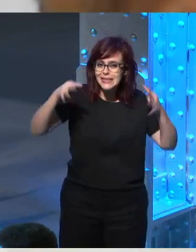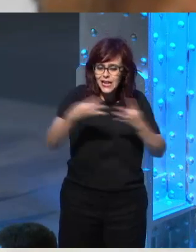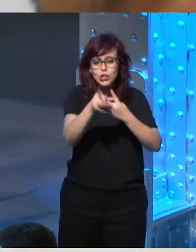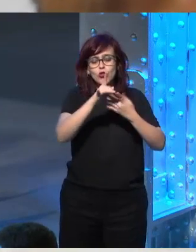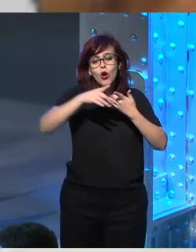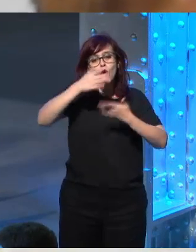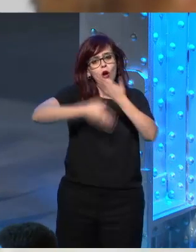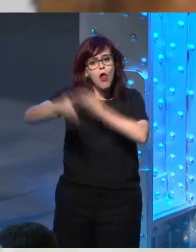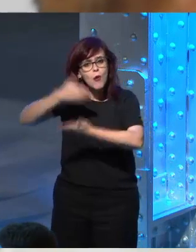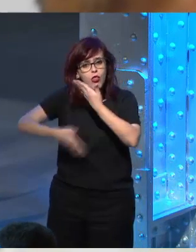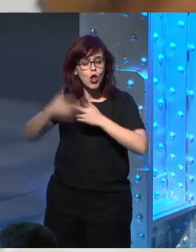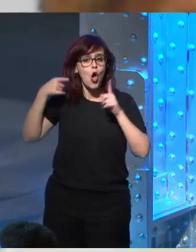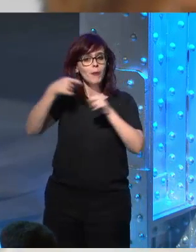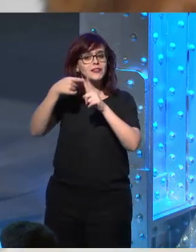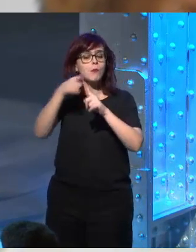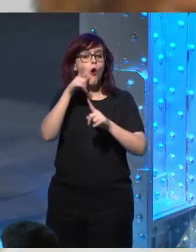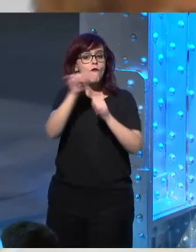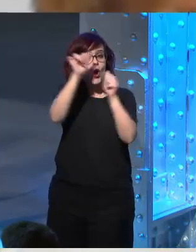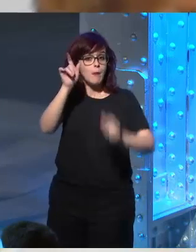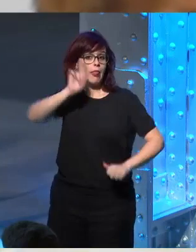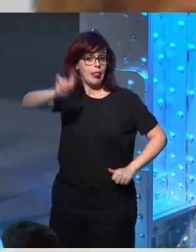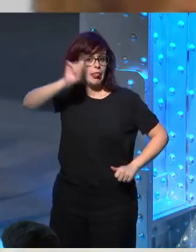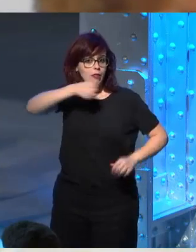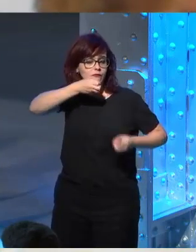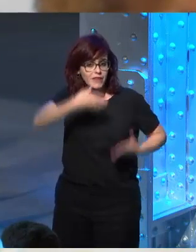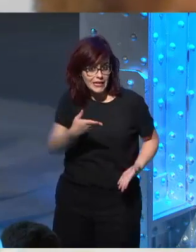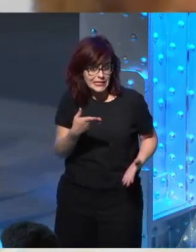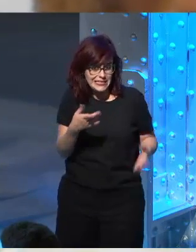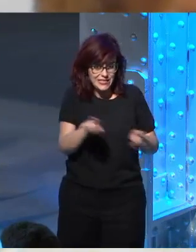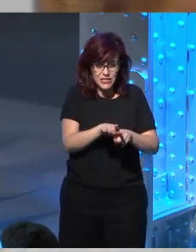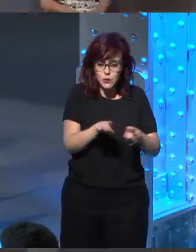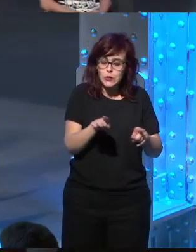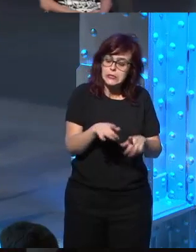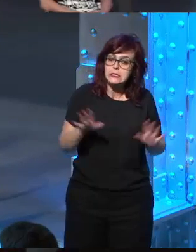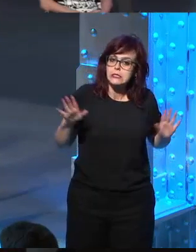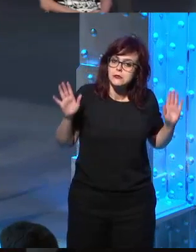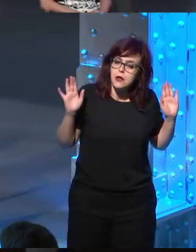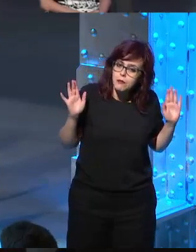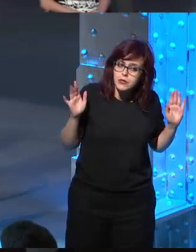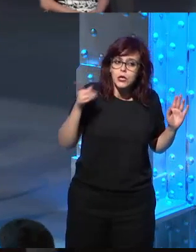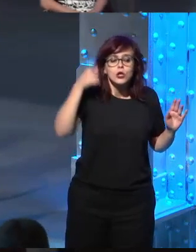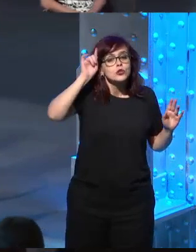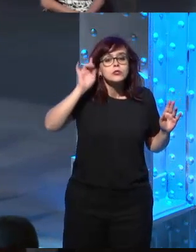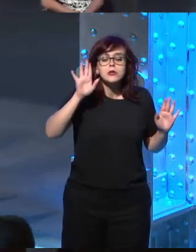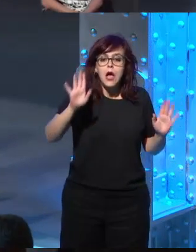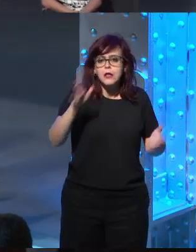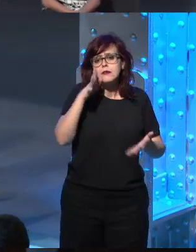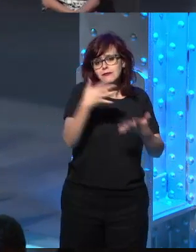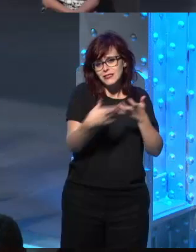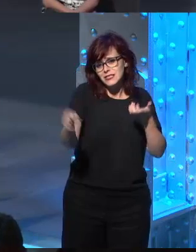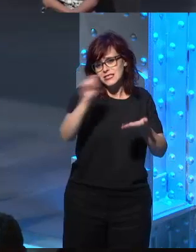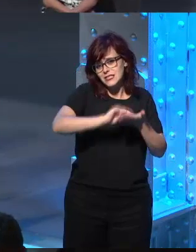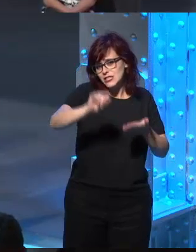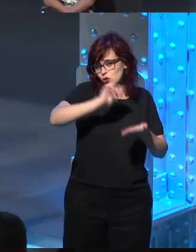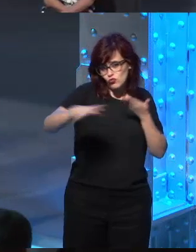tipo de colaboración para enseñar así. Puede ser. Yo creo que A ver, en realidad hay mucho escrito y